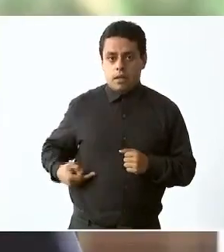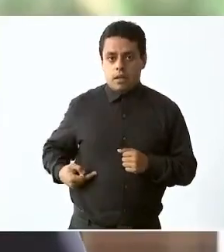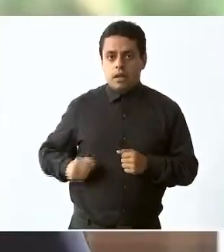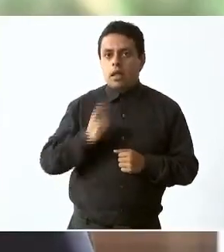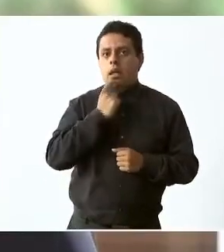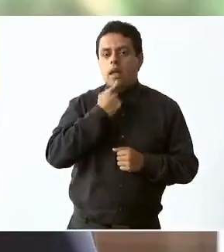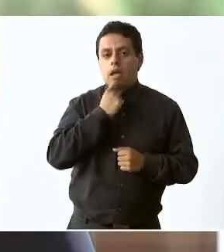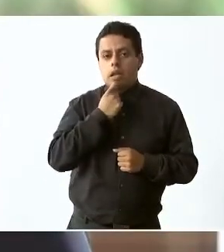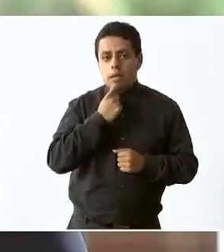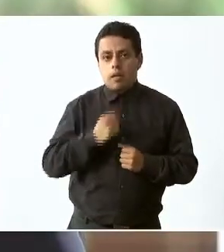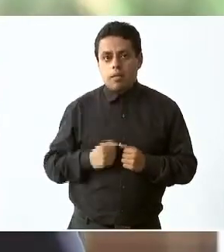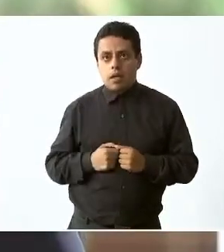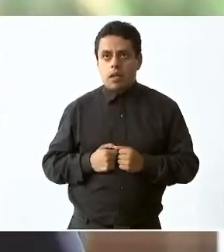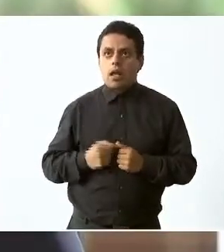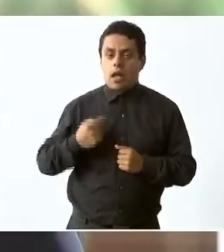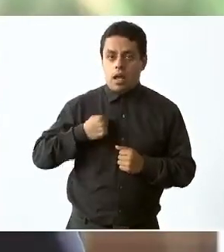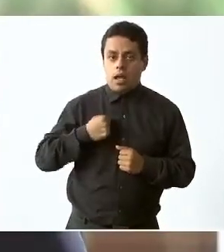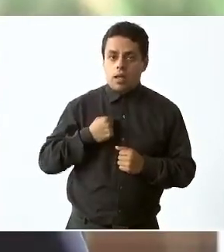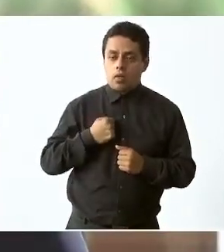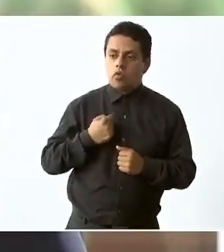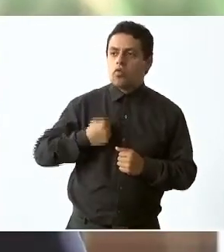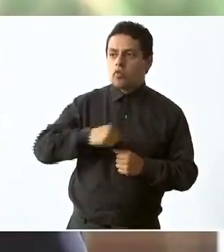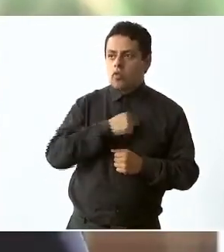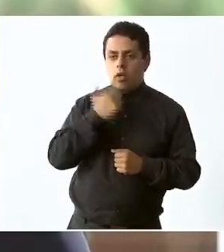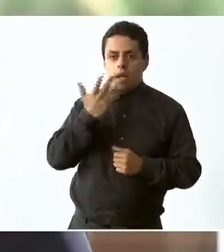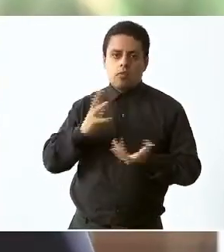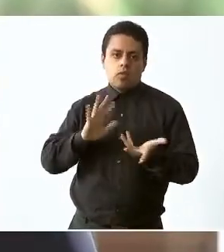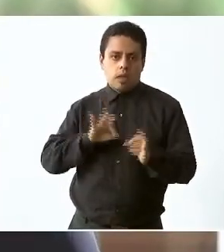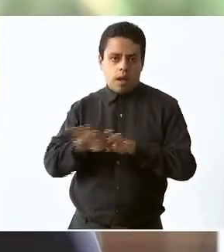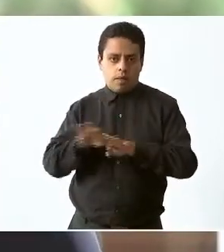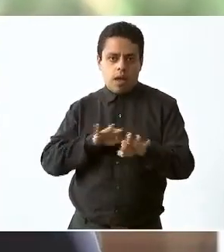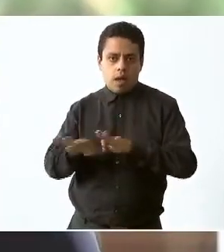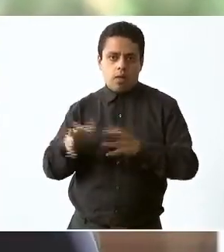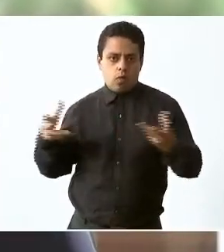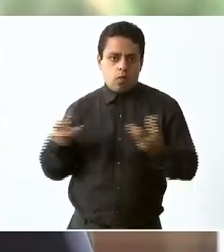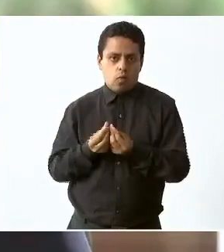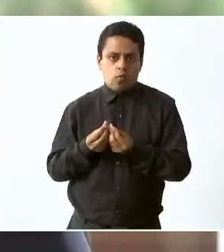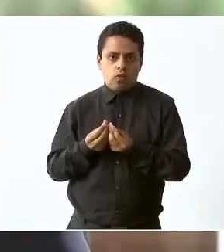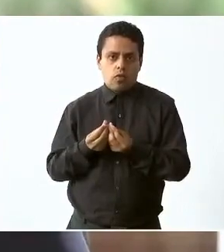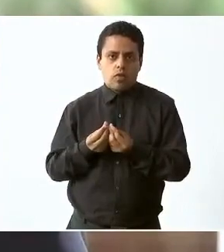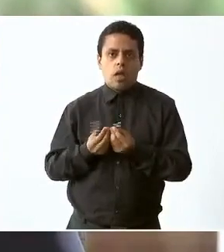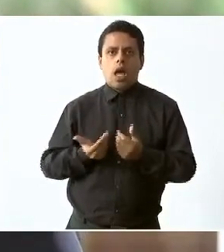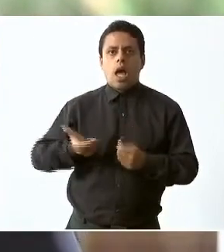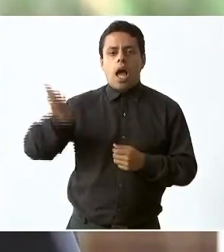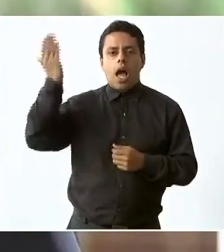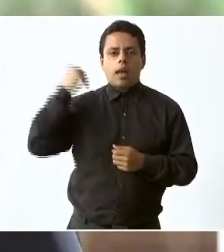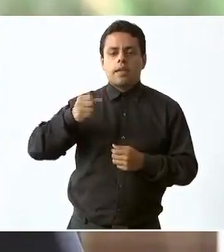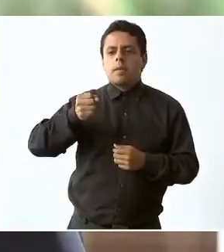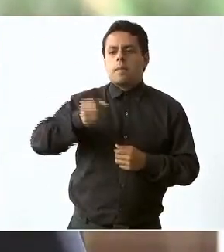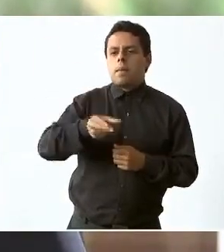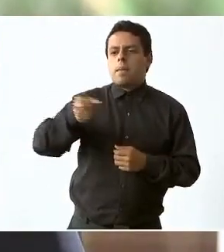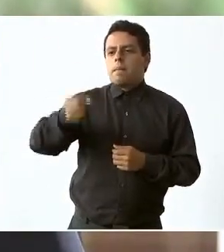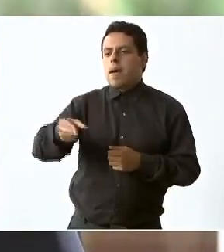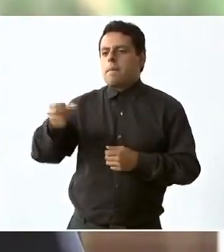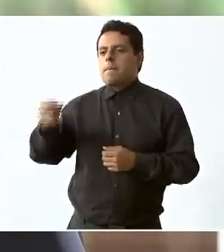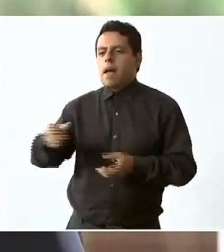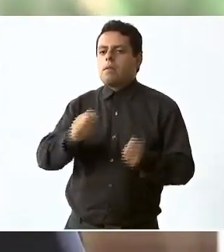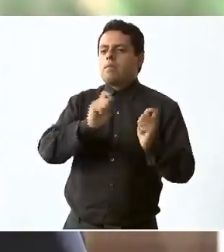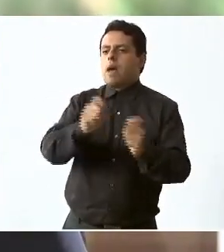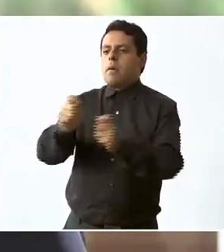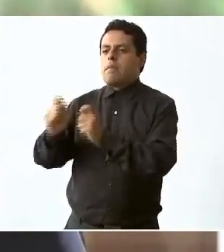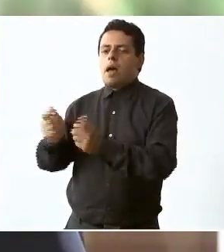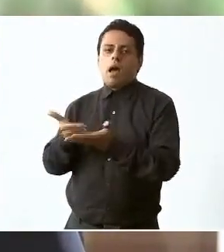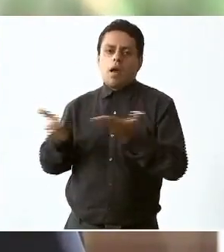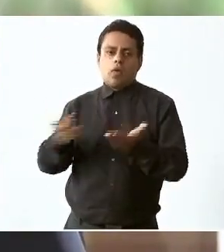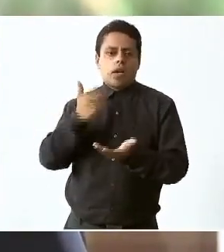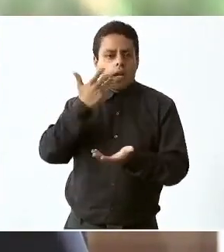López Obrador, trabajamos en un cambio profundo. Pasamos de un sistema de privilegios a un sistema de derechos en